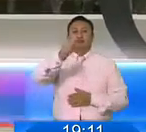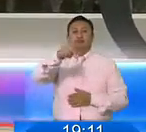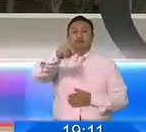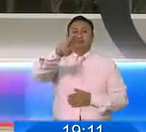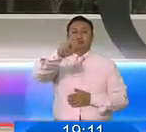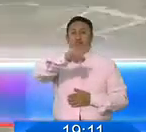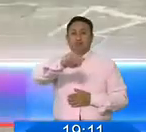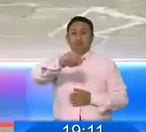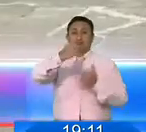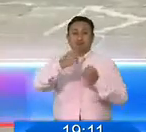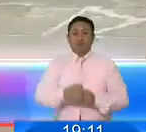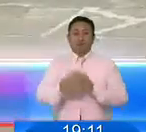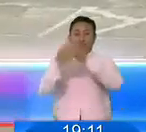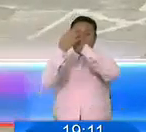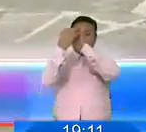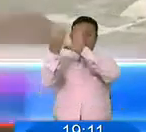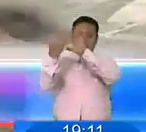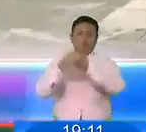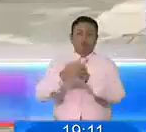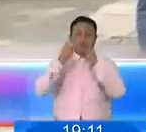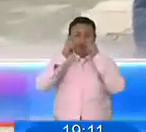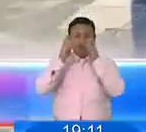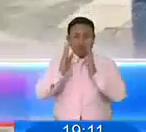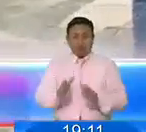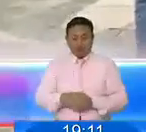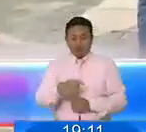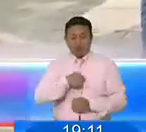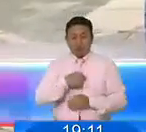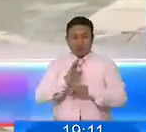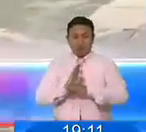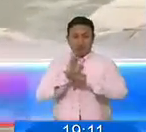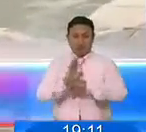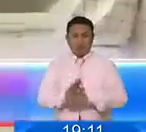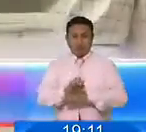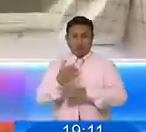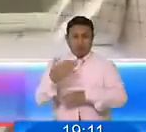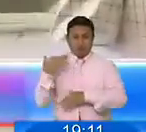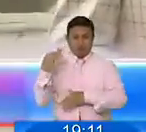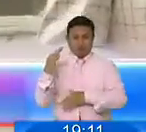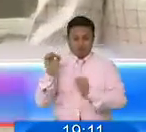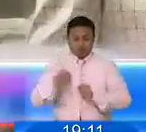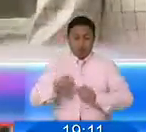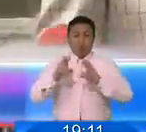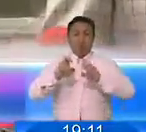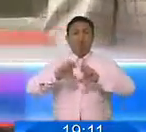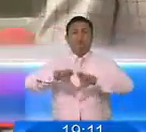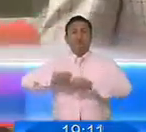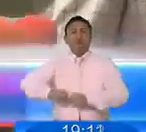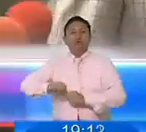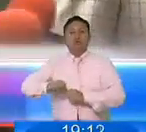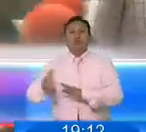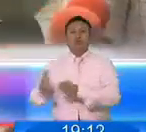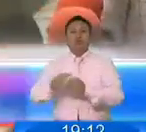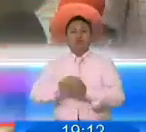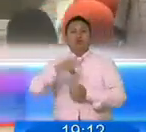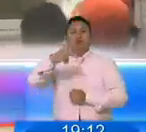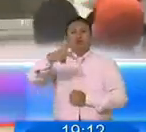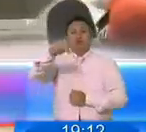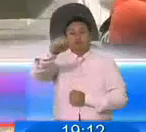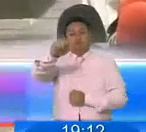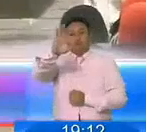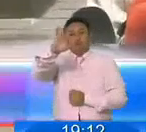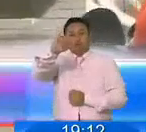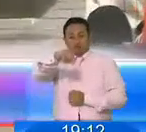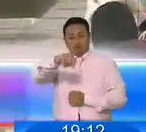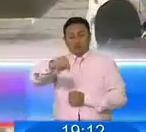vía telemática de la fiscalía general del estado su versión libre y gollum sobre el caso de secuestro y asesinato de kart y velasco y